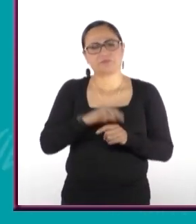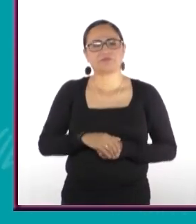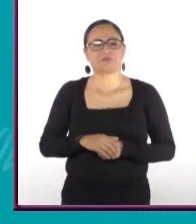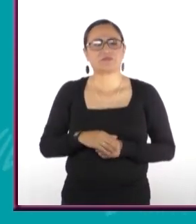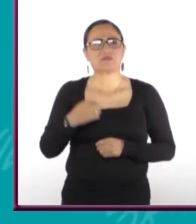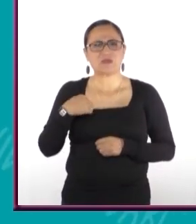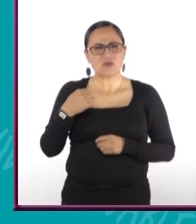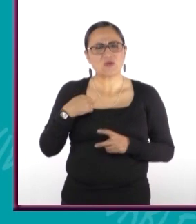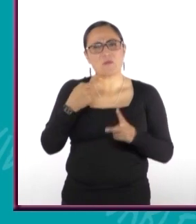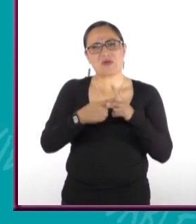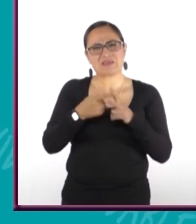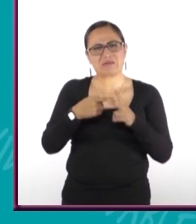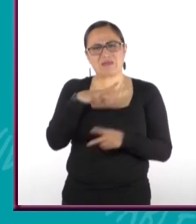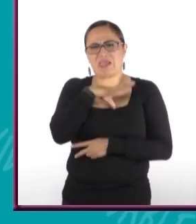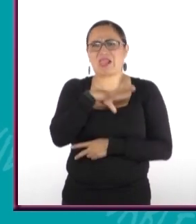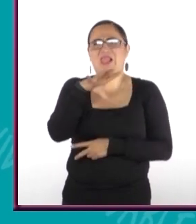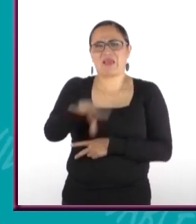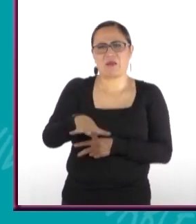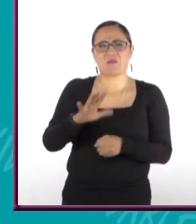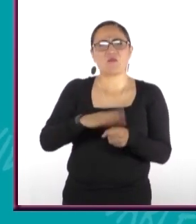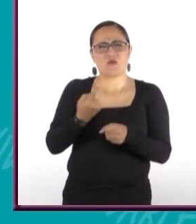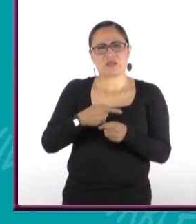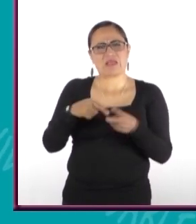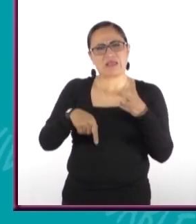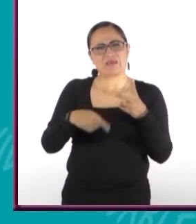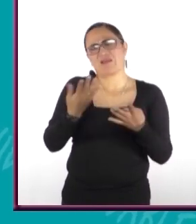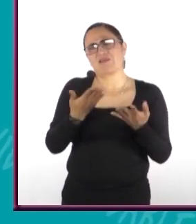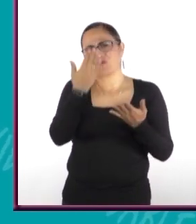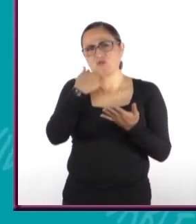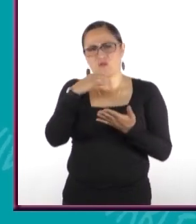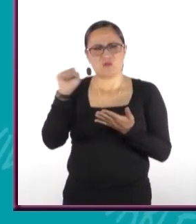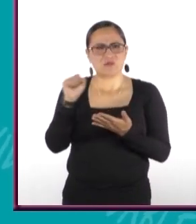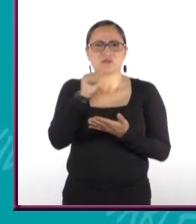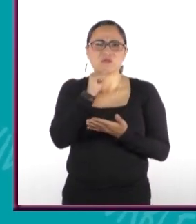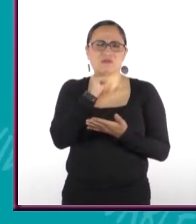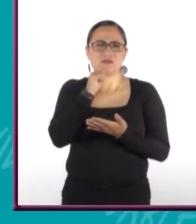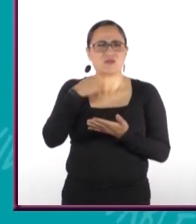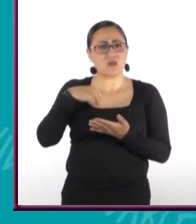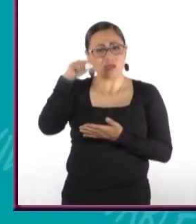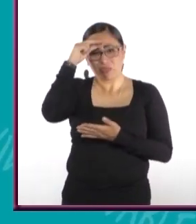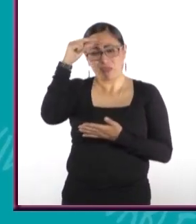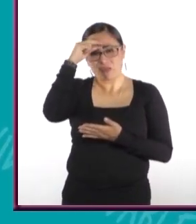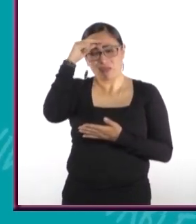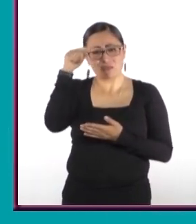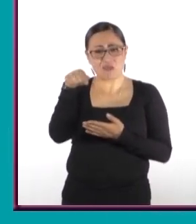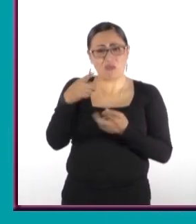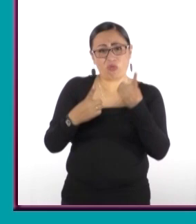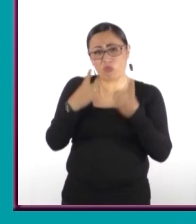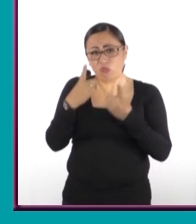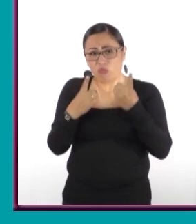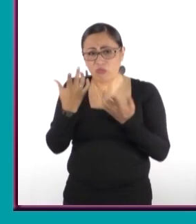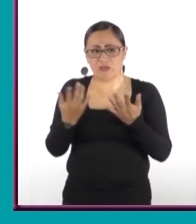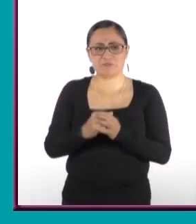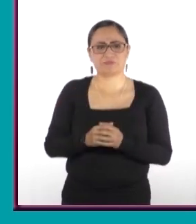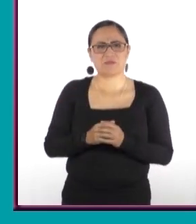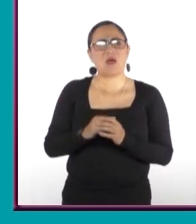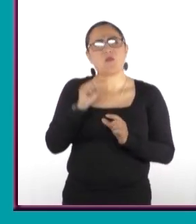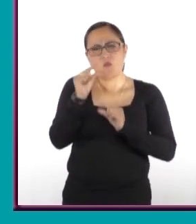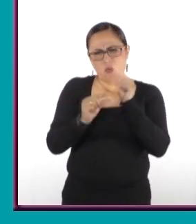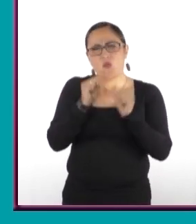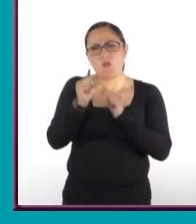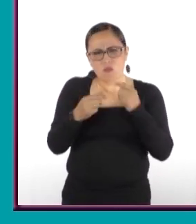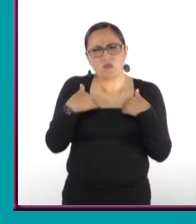que aborrezco las matemáticas porque como no soy buena me hacen dudar de mi inteligencia. Conforme le